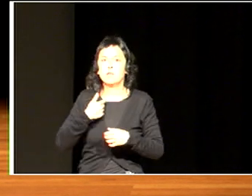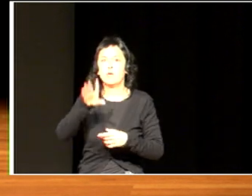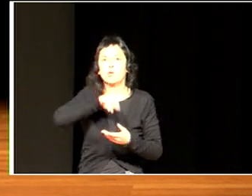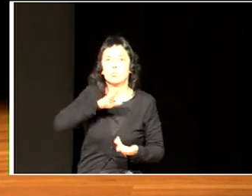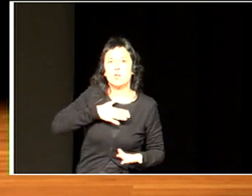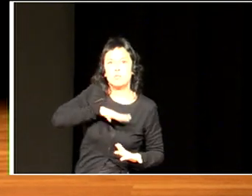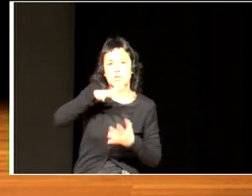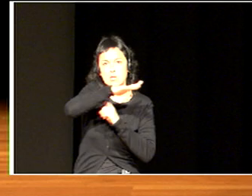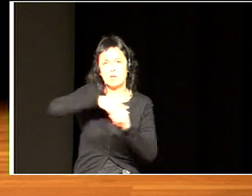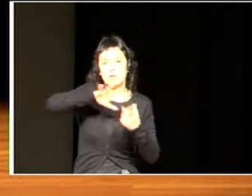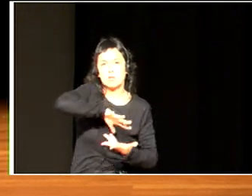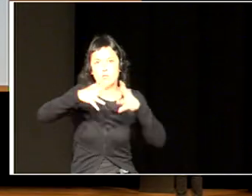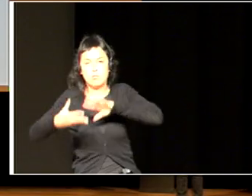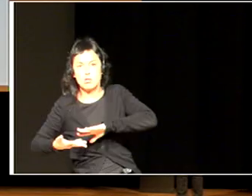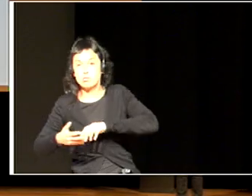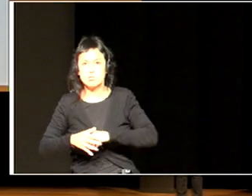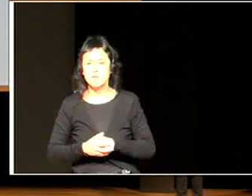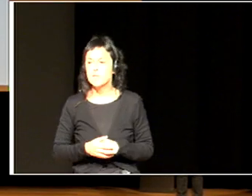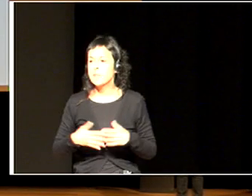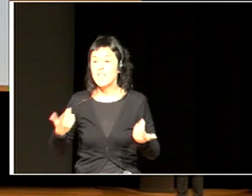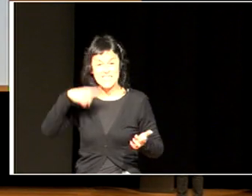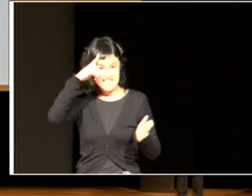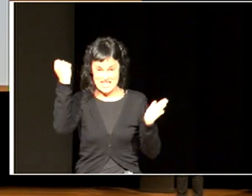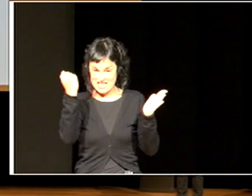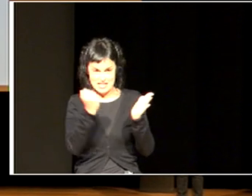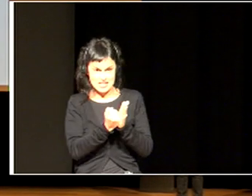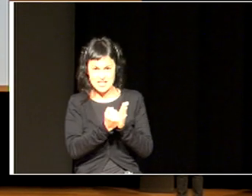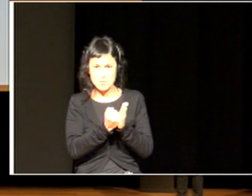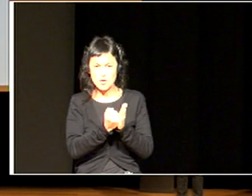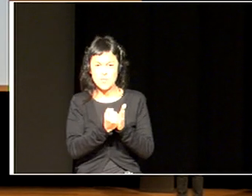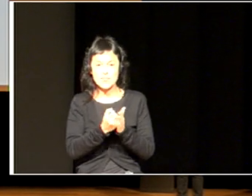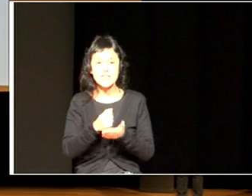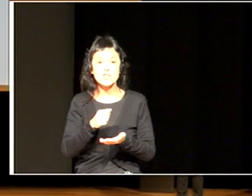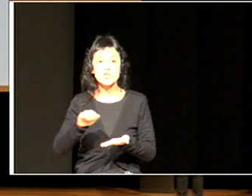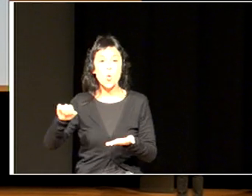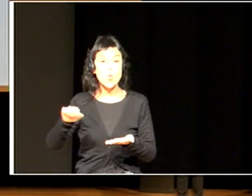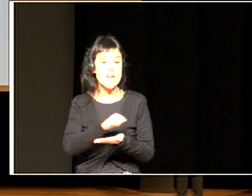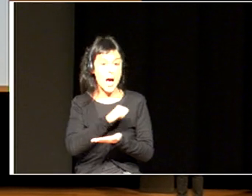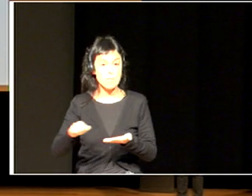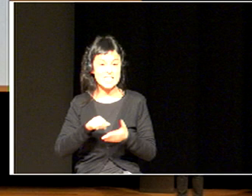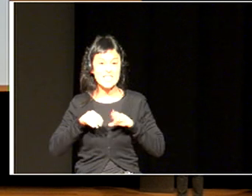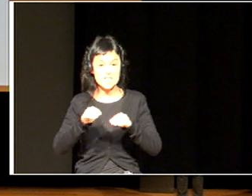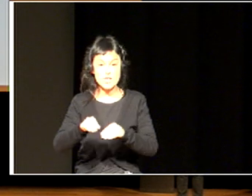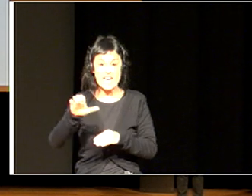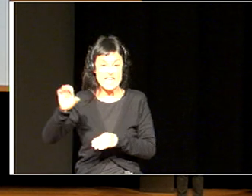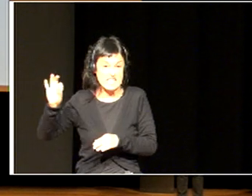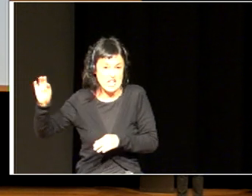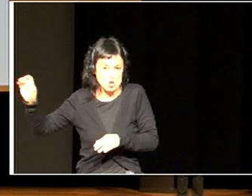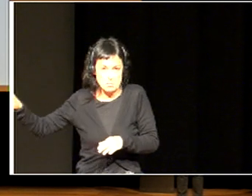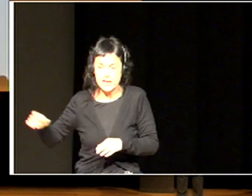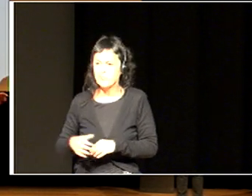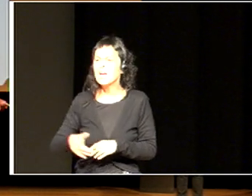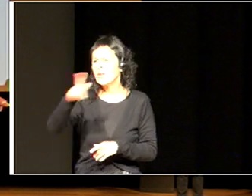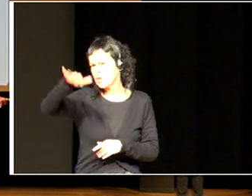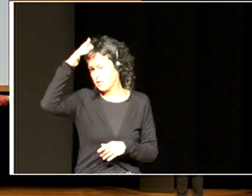contexto o sea realmente al revés y el estereotipo efectivamente es una plancha utilizada en estereotipia vosotros imaginaros y vosotras